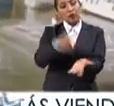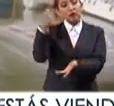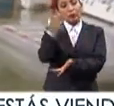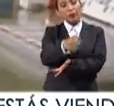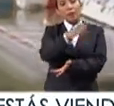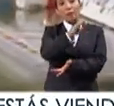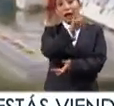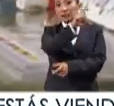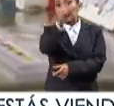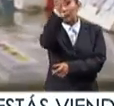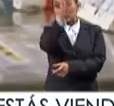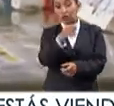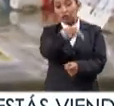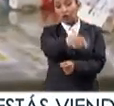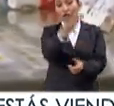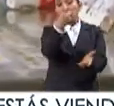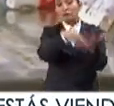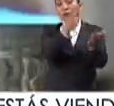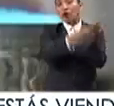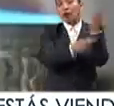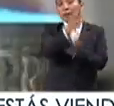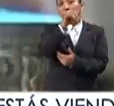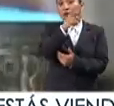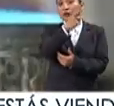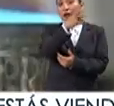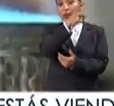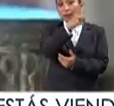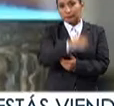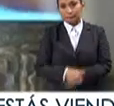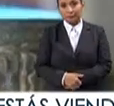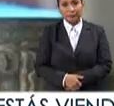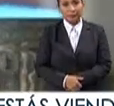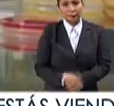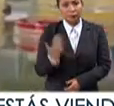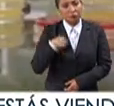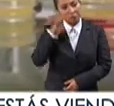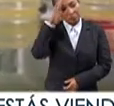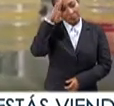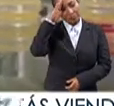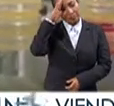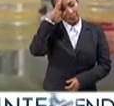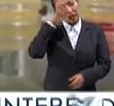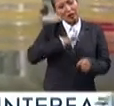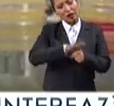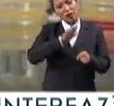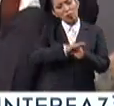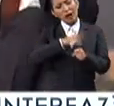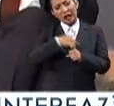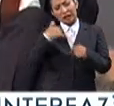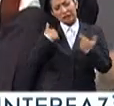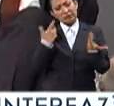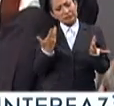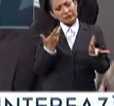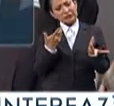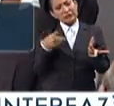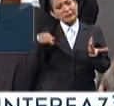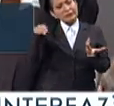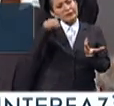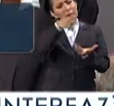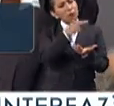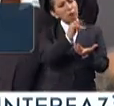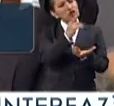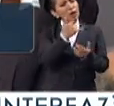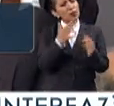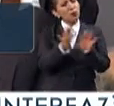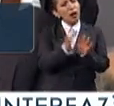al 100% a 2000 programas de posgrado en lo que tenemos que pensar es en cuál es el posicionamiento que tienen esos